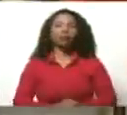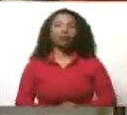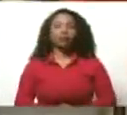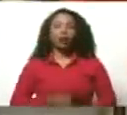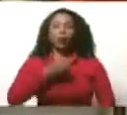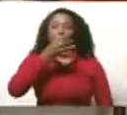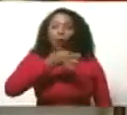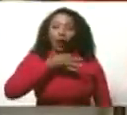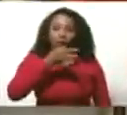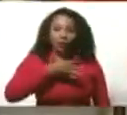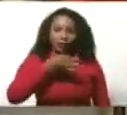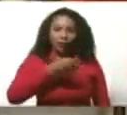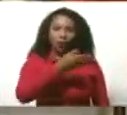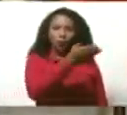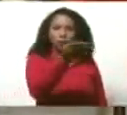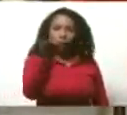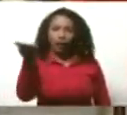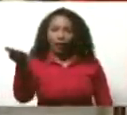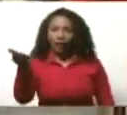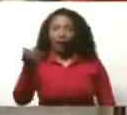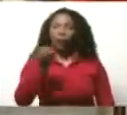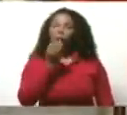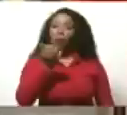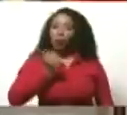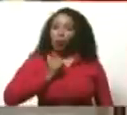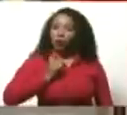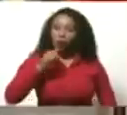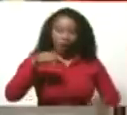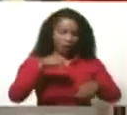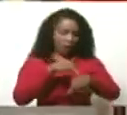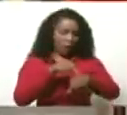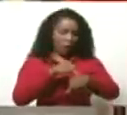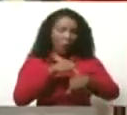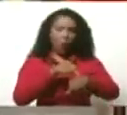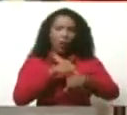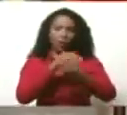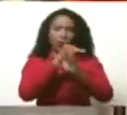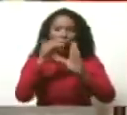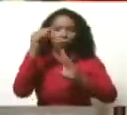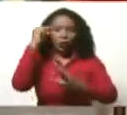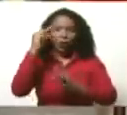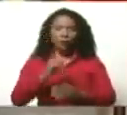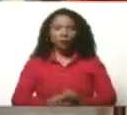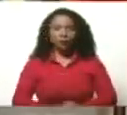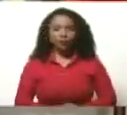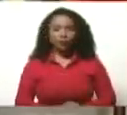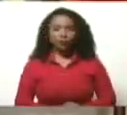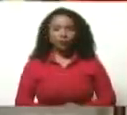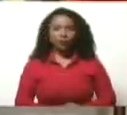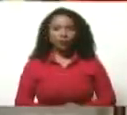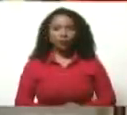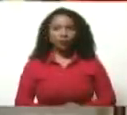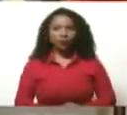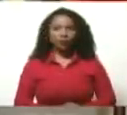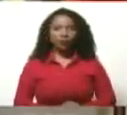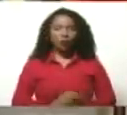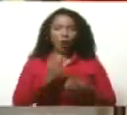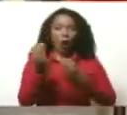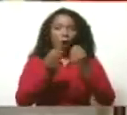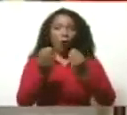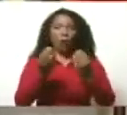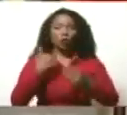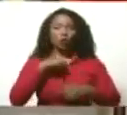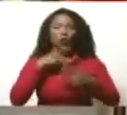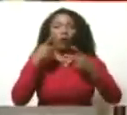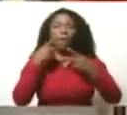Buenas tardes. Tengan todos ustedes buen provecho a esta hora del mediodía. Tal como lo